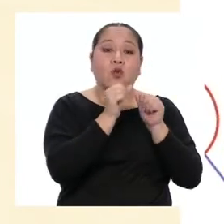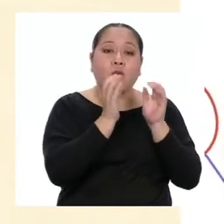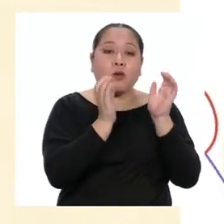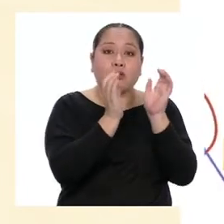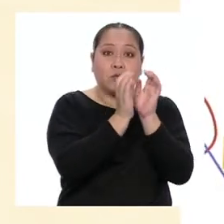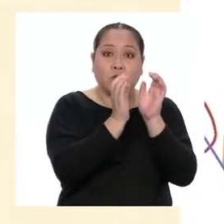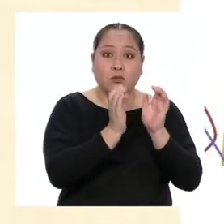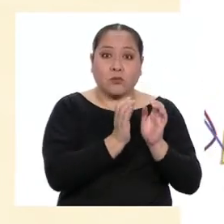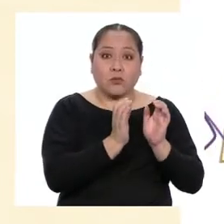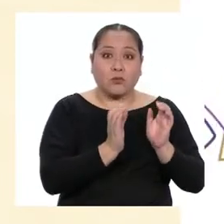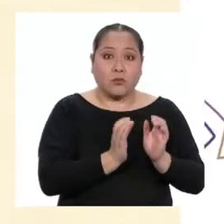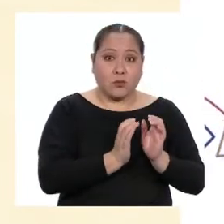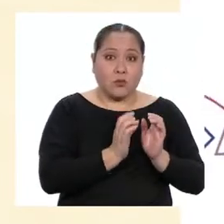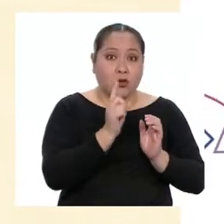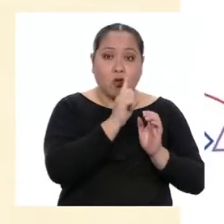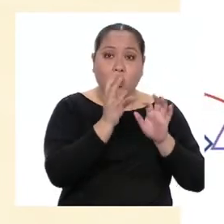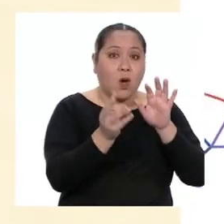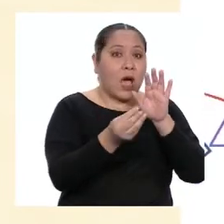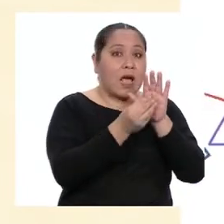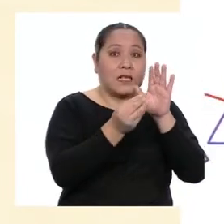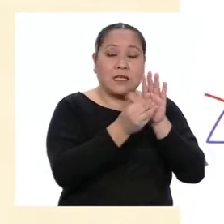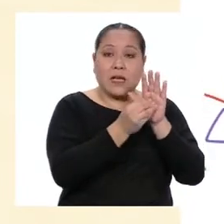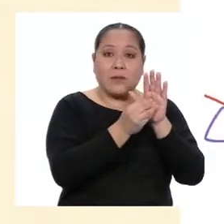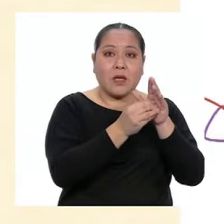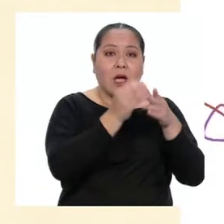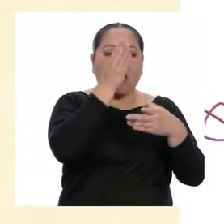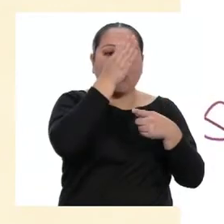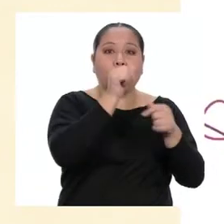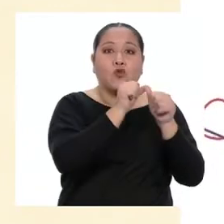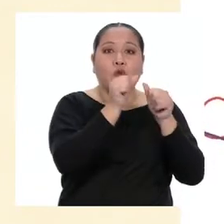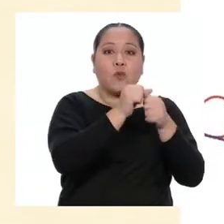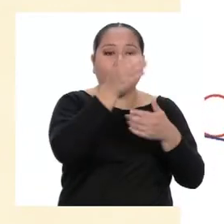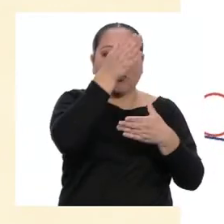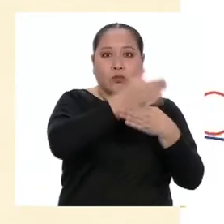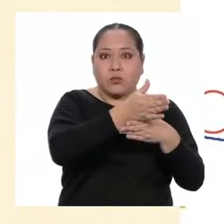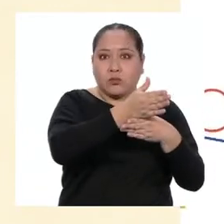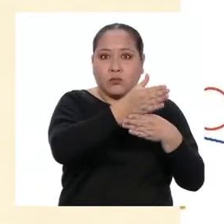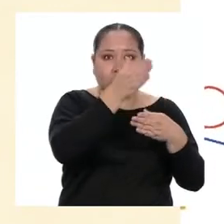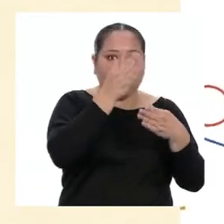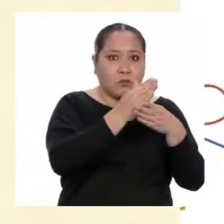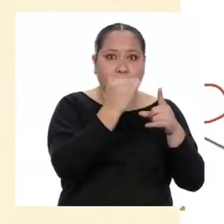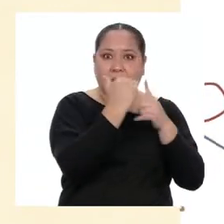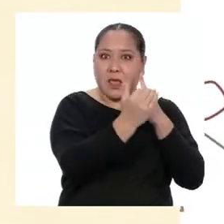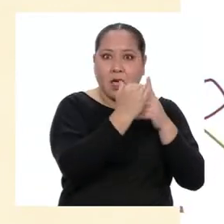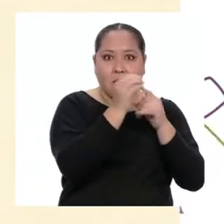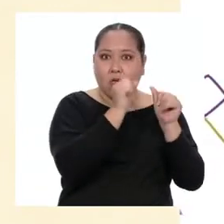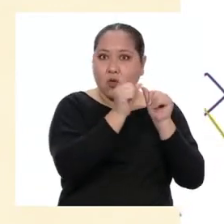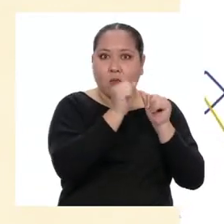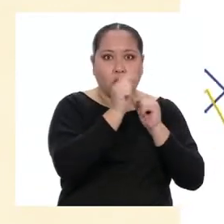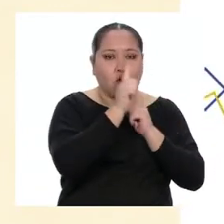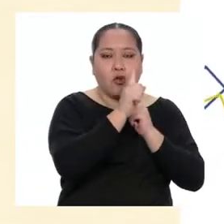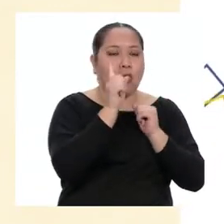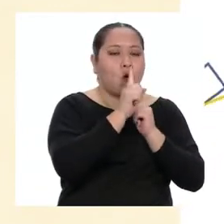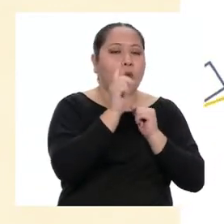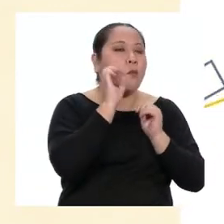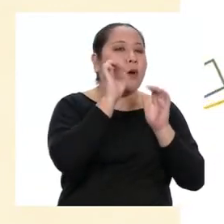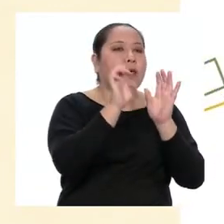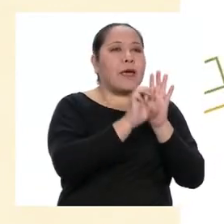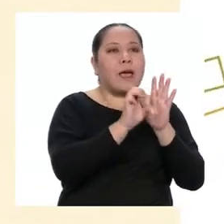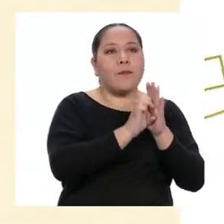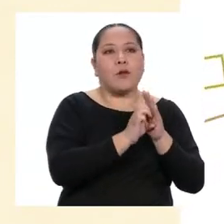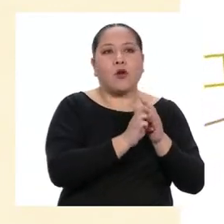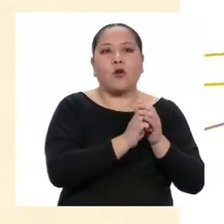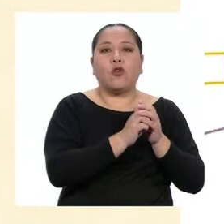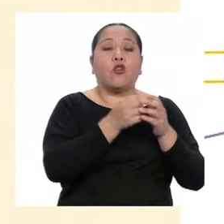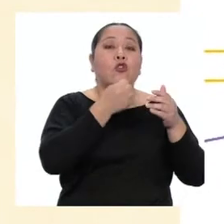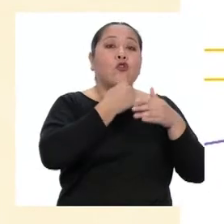es decir, no admite valores intermedios entre dos valores específicos, por ejemplo, número